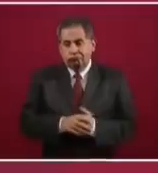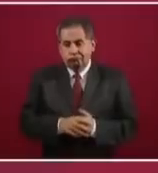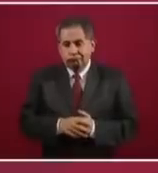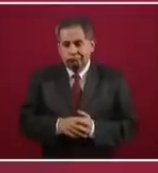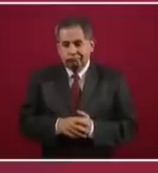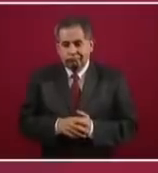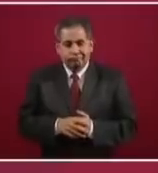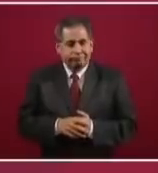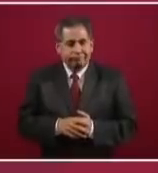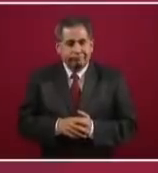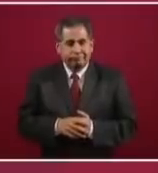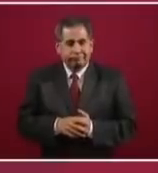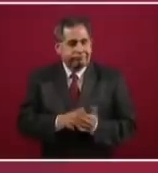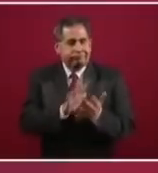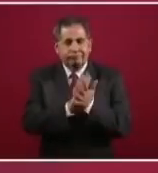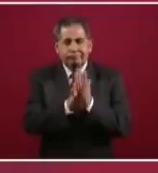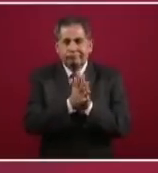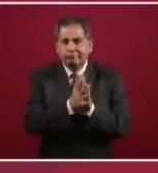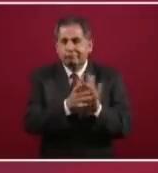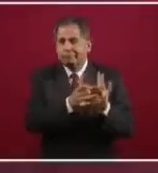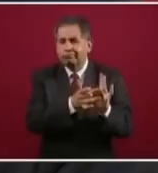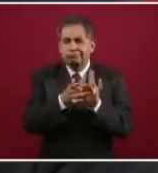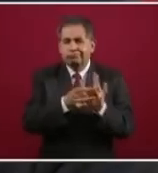estaba coludido